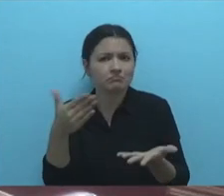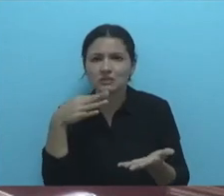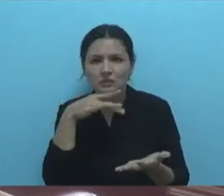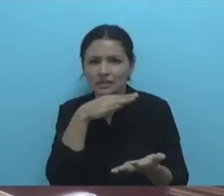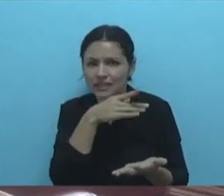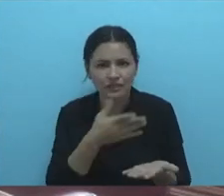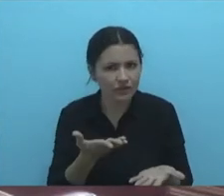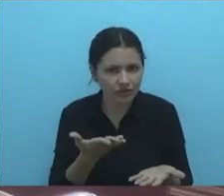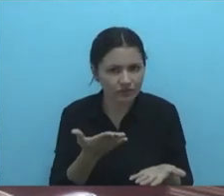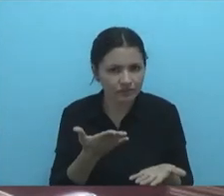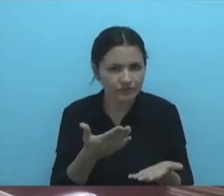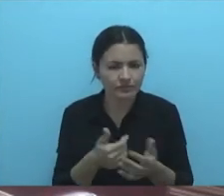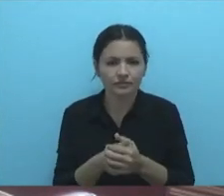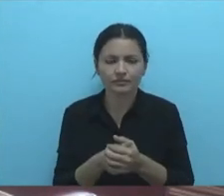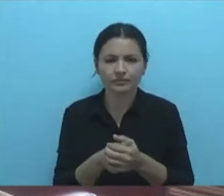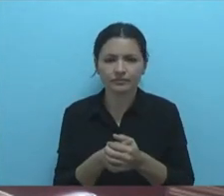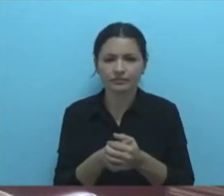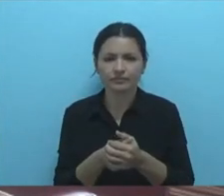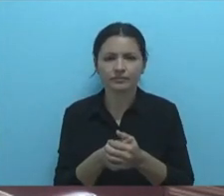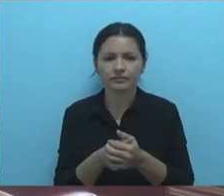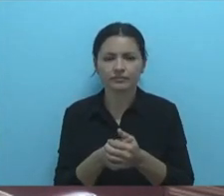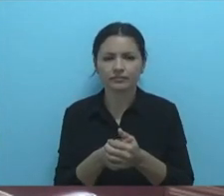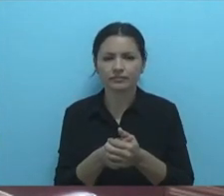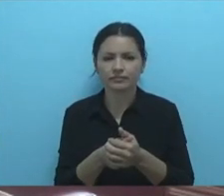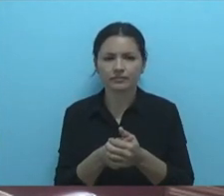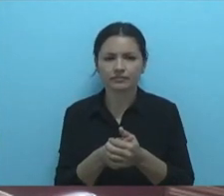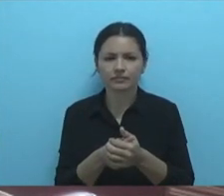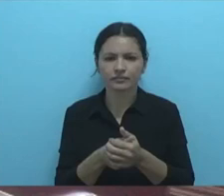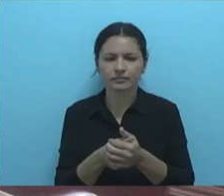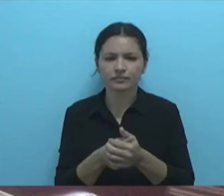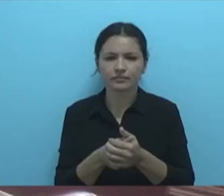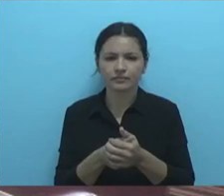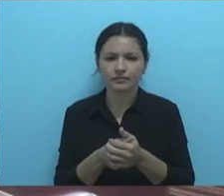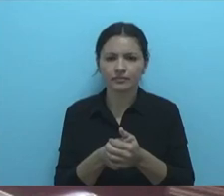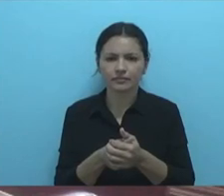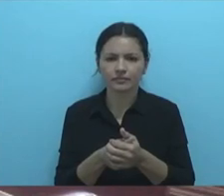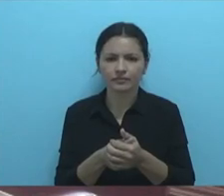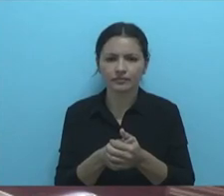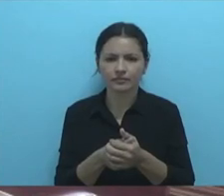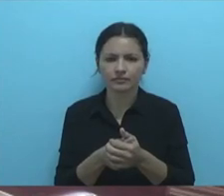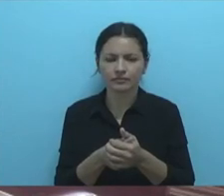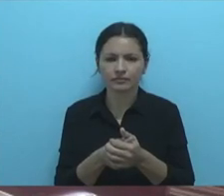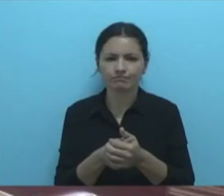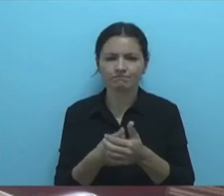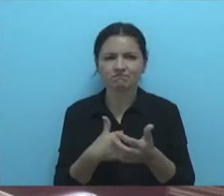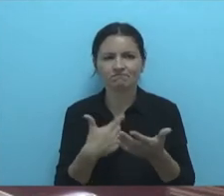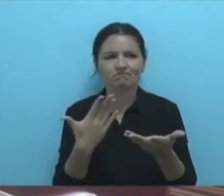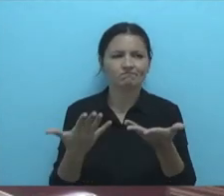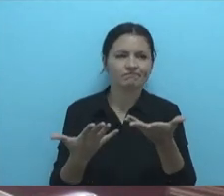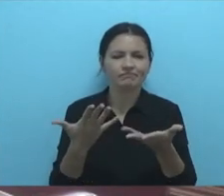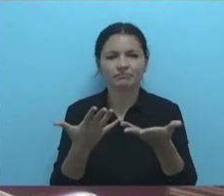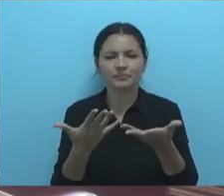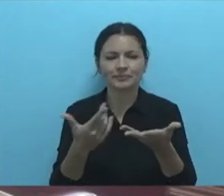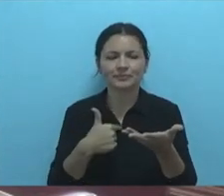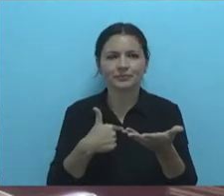derecho generado por la Inteligencia artificial No lo alcanzo a comprender porque bueno soy un poco formal